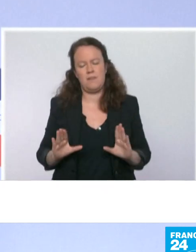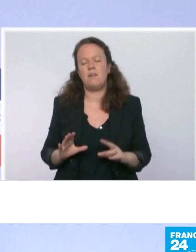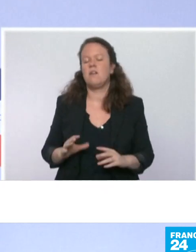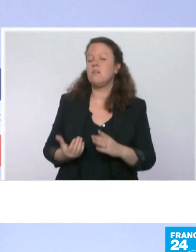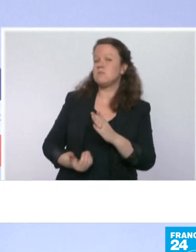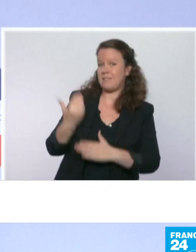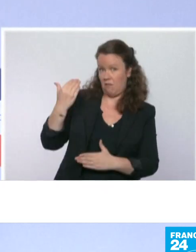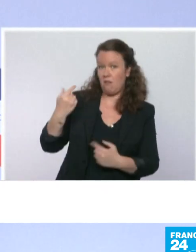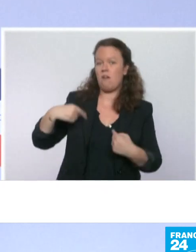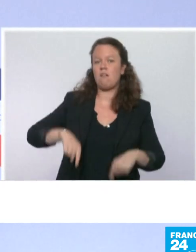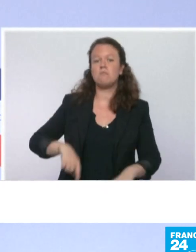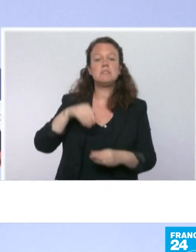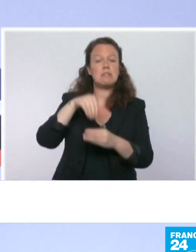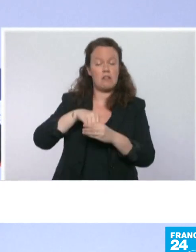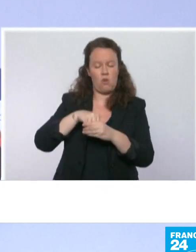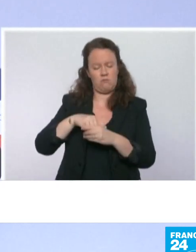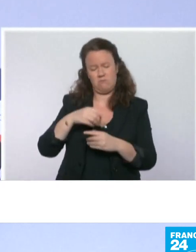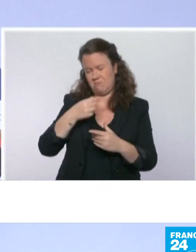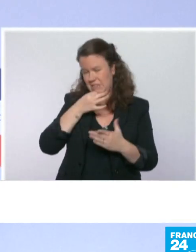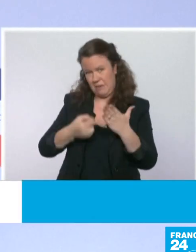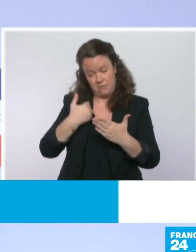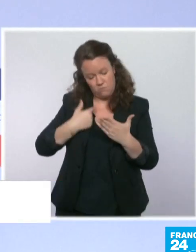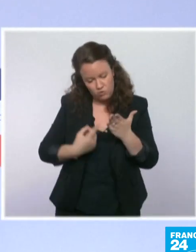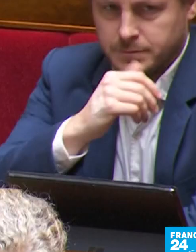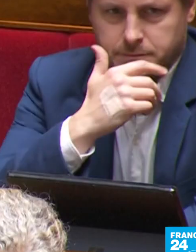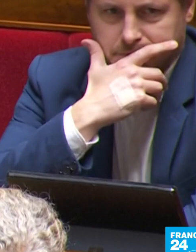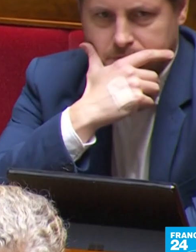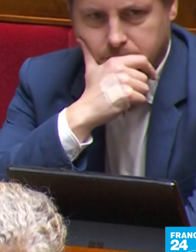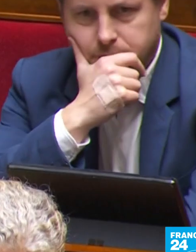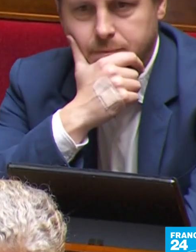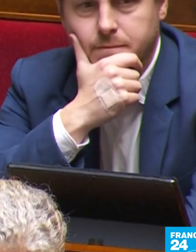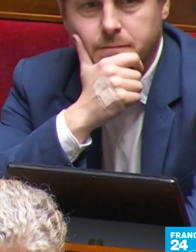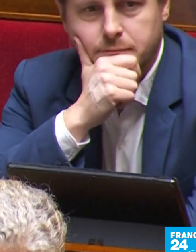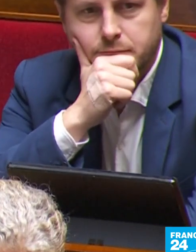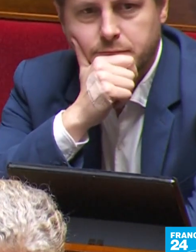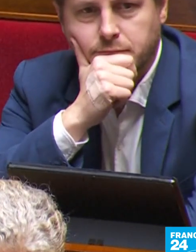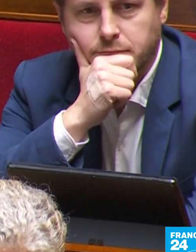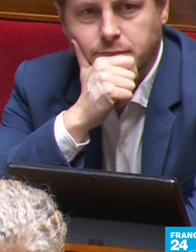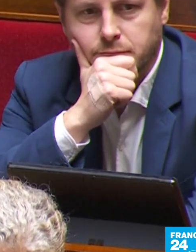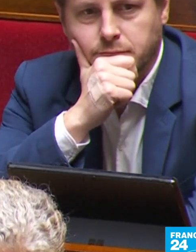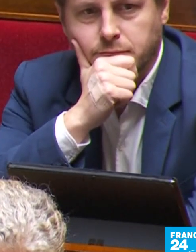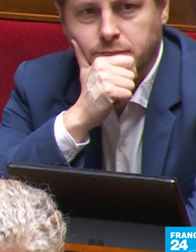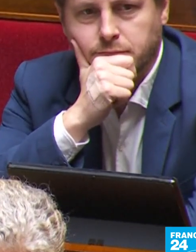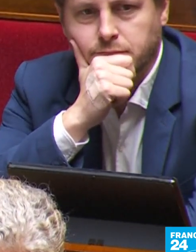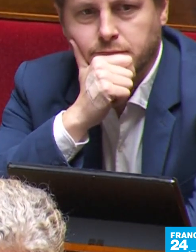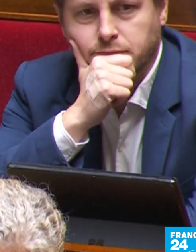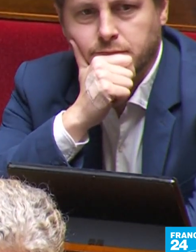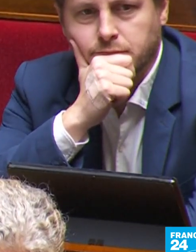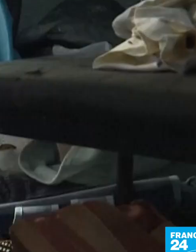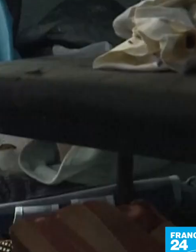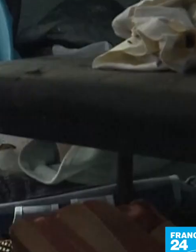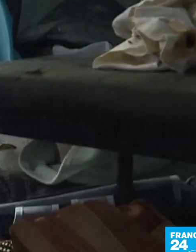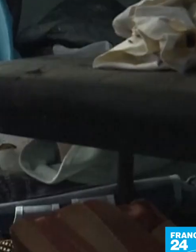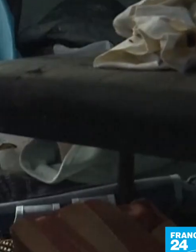para asegurarnos de que las órdenes de deportación tengan seguimiento de acuerdo con un reporte del senado 9,3%